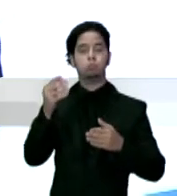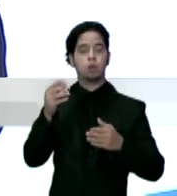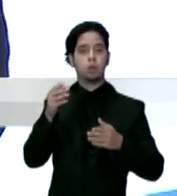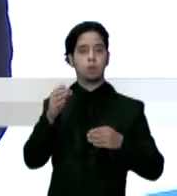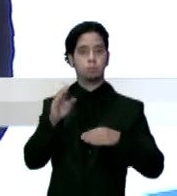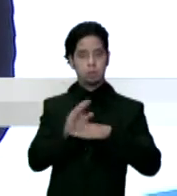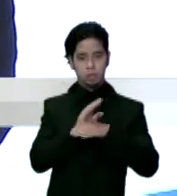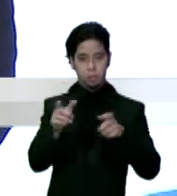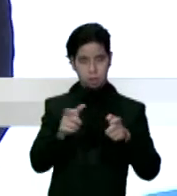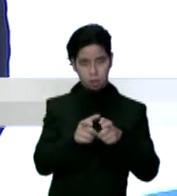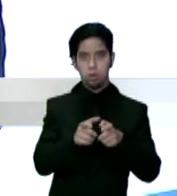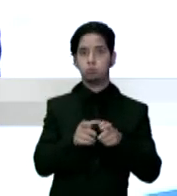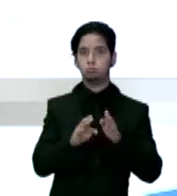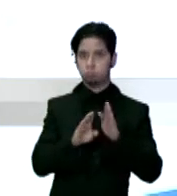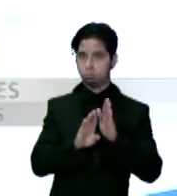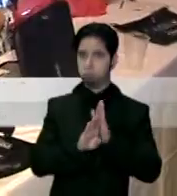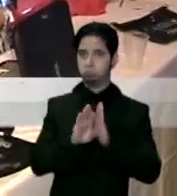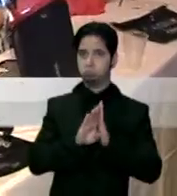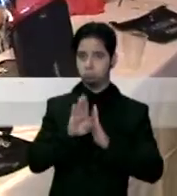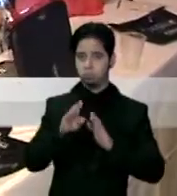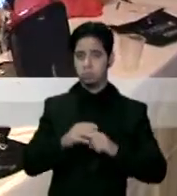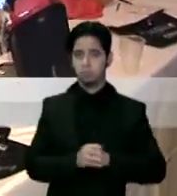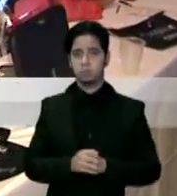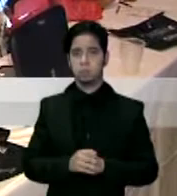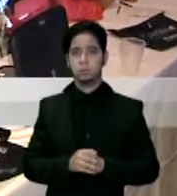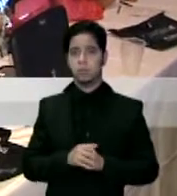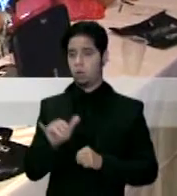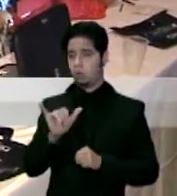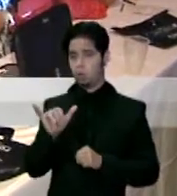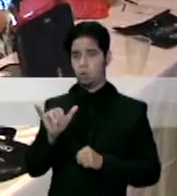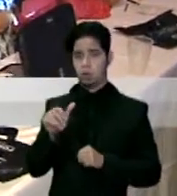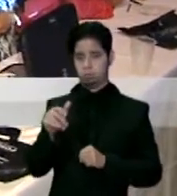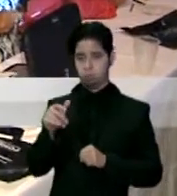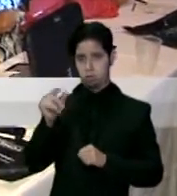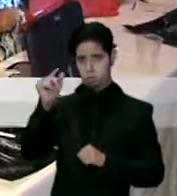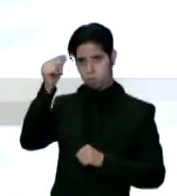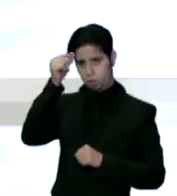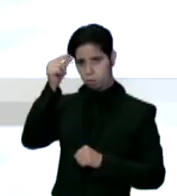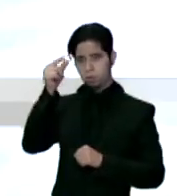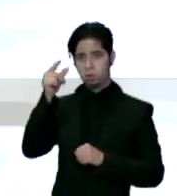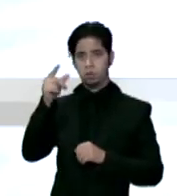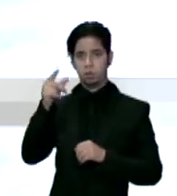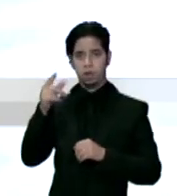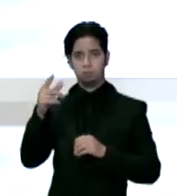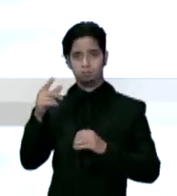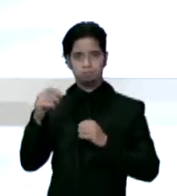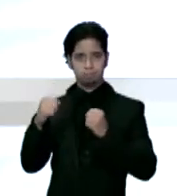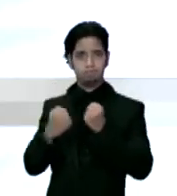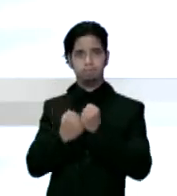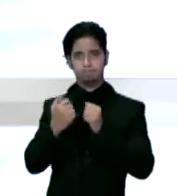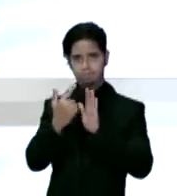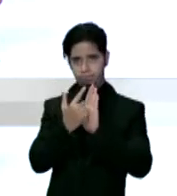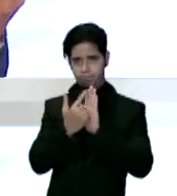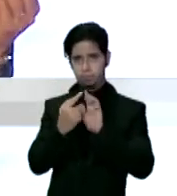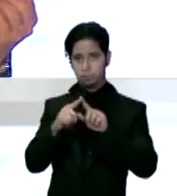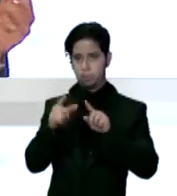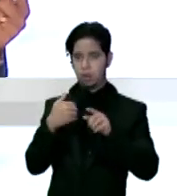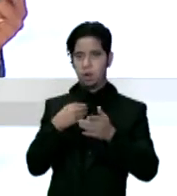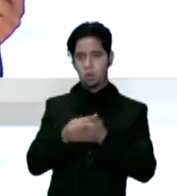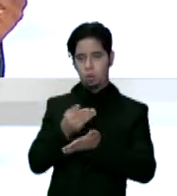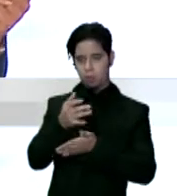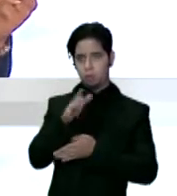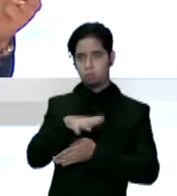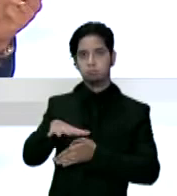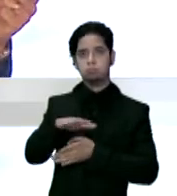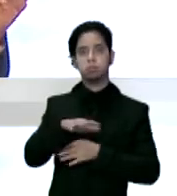pequeños y medianos comerciantes, así como el compromiso de la presente administración en cumplir con la ley que requiere compras en este sector. Destacó los